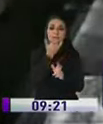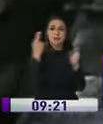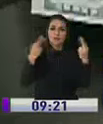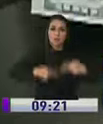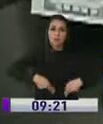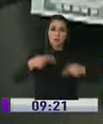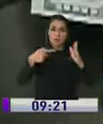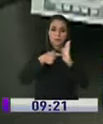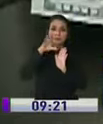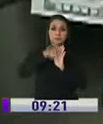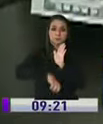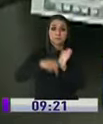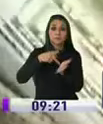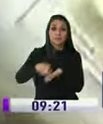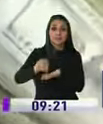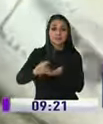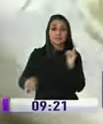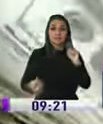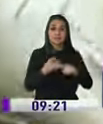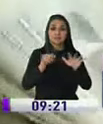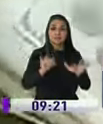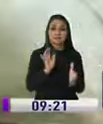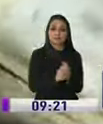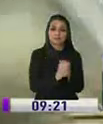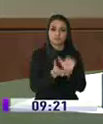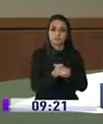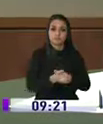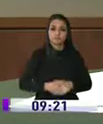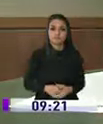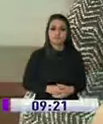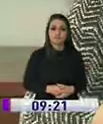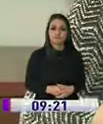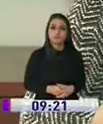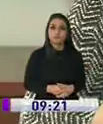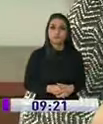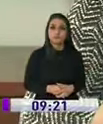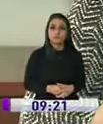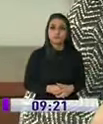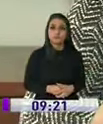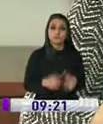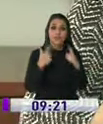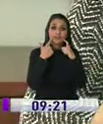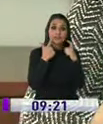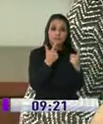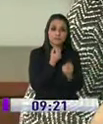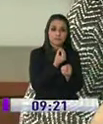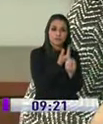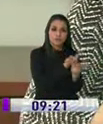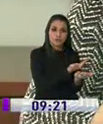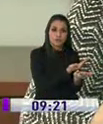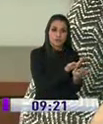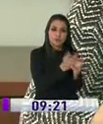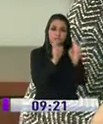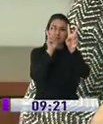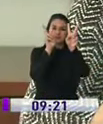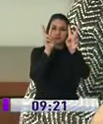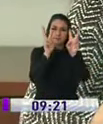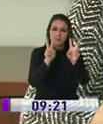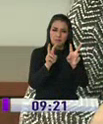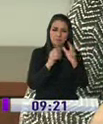se conformará hasta el próximo 6 de noviembre. Vamos a poner en conocimiento del fiscal a través de una noticia criminis